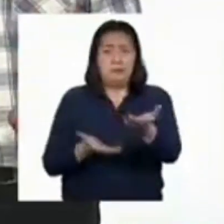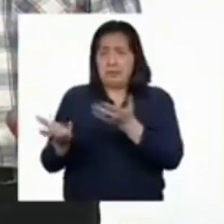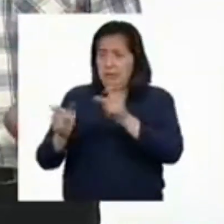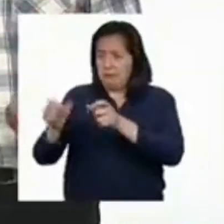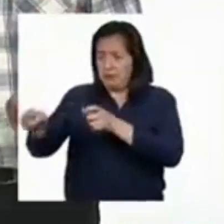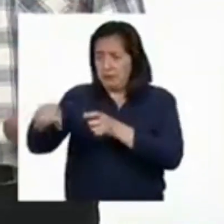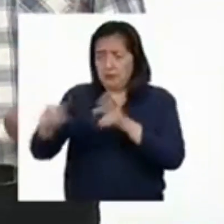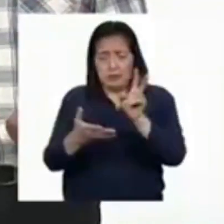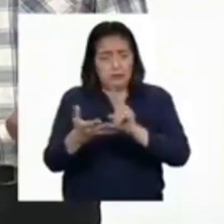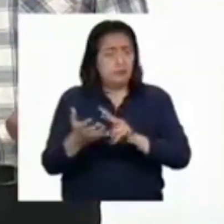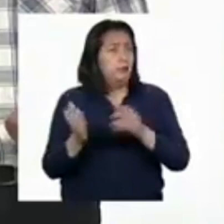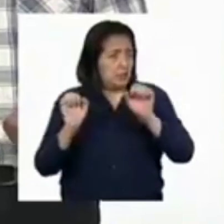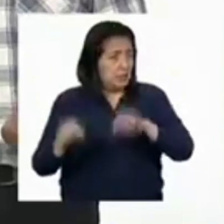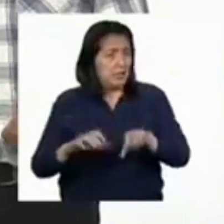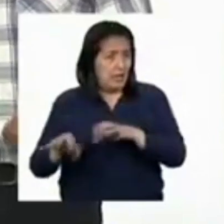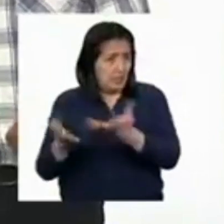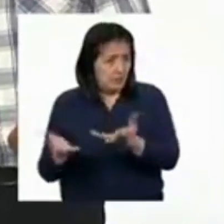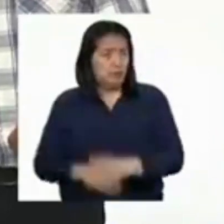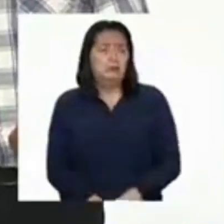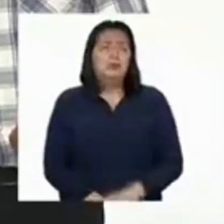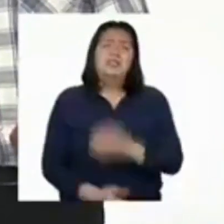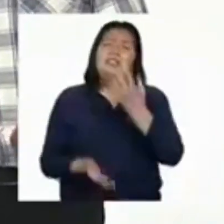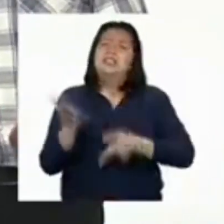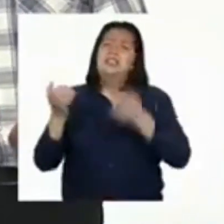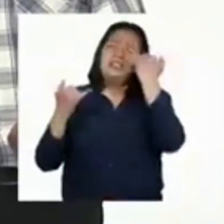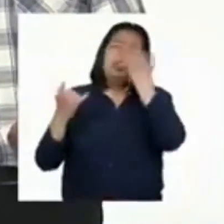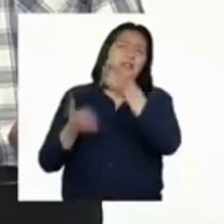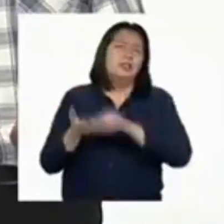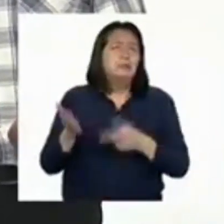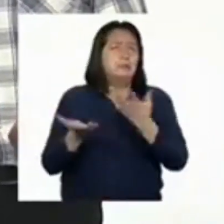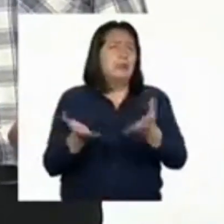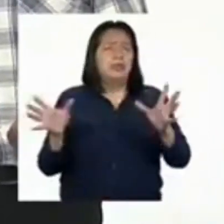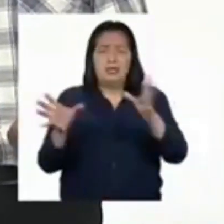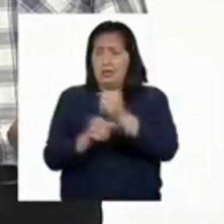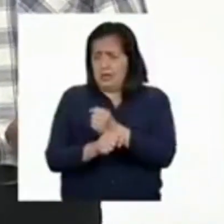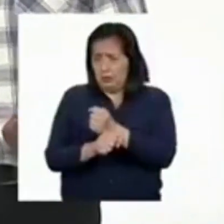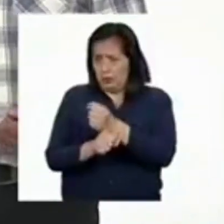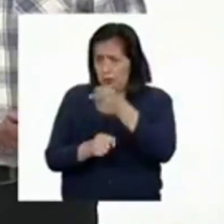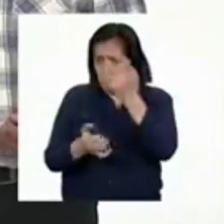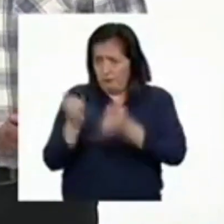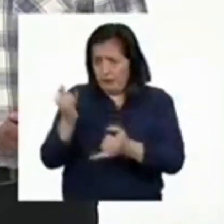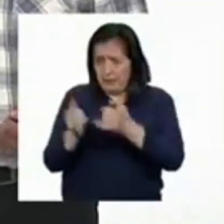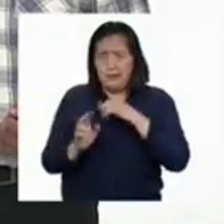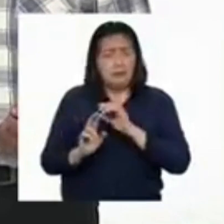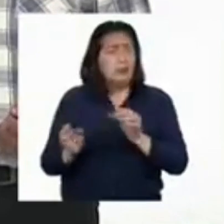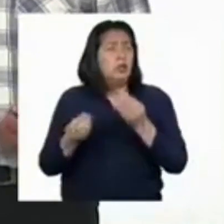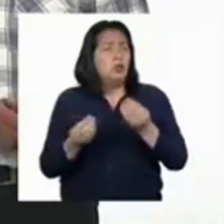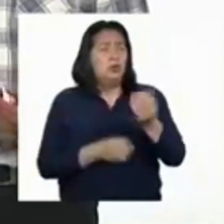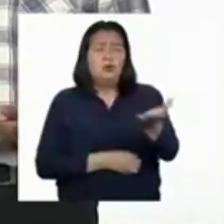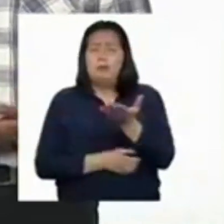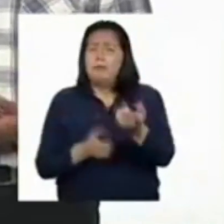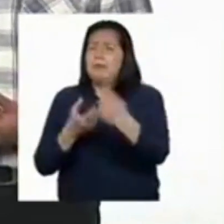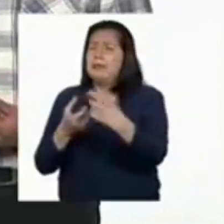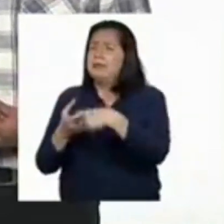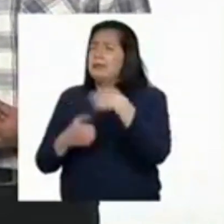al público lector a actuar. ¿Qué ideas usarás para plantear la conclusión? ¿Cómo invitaré a participar